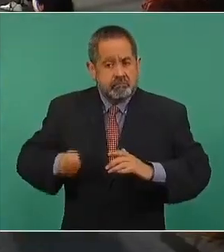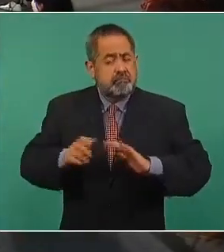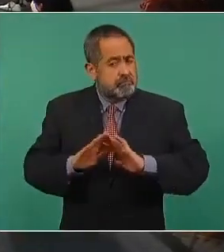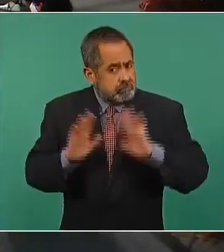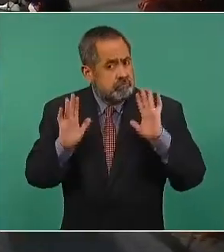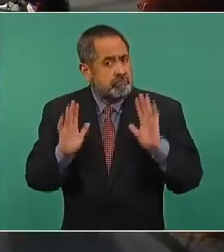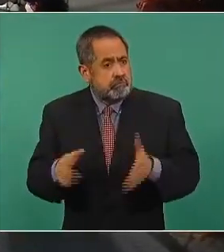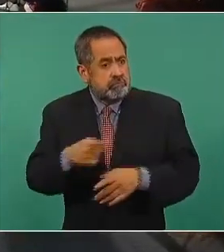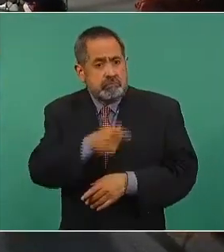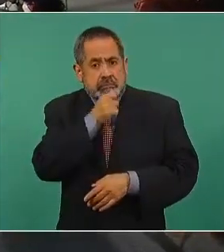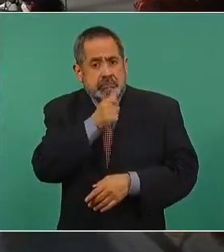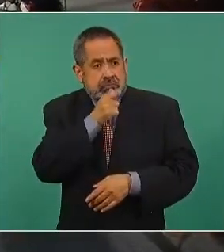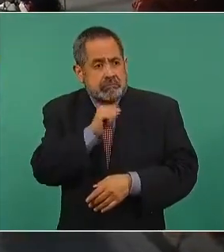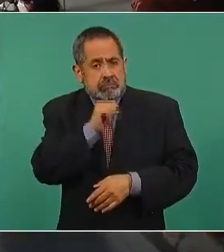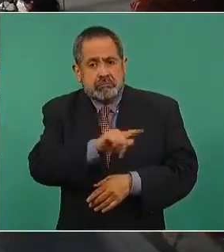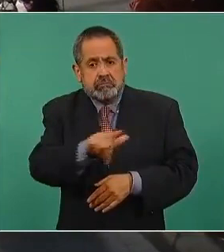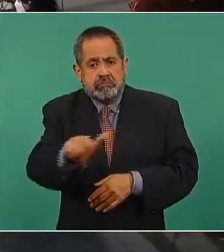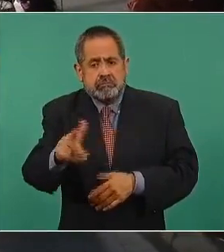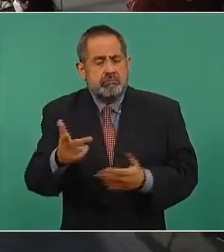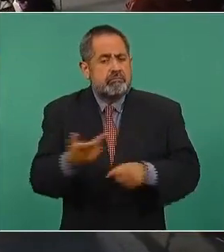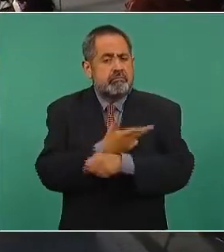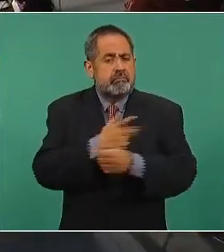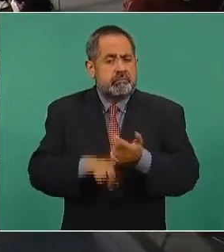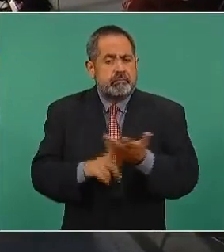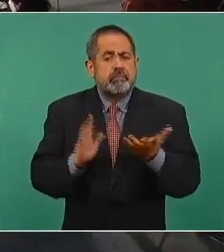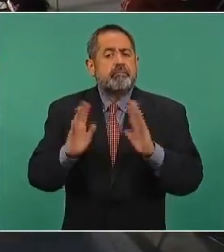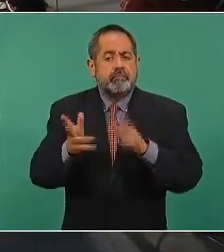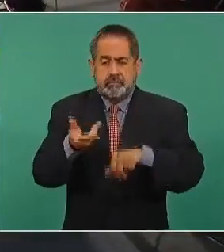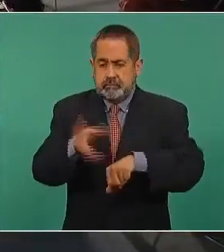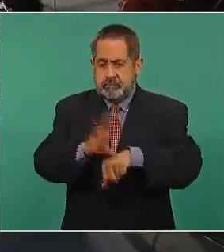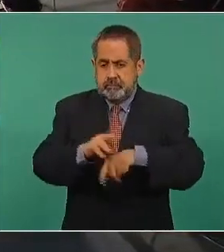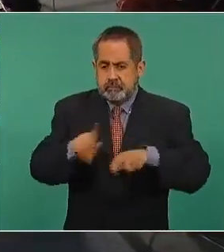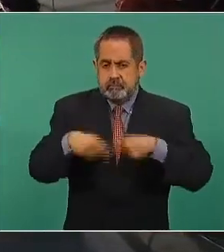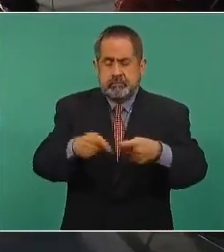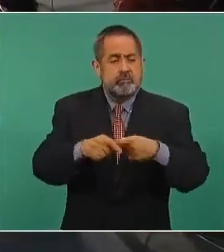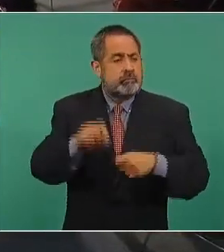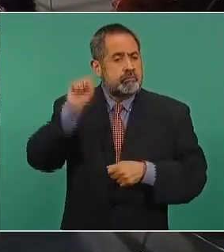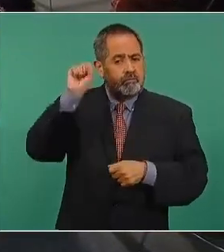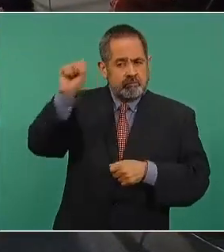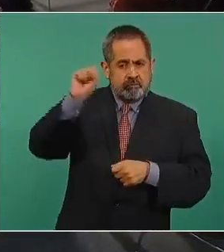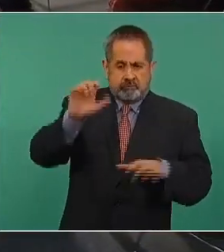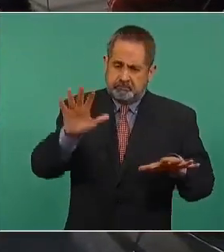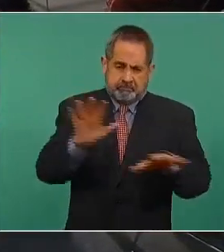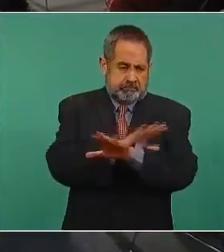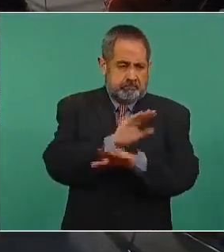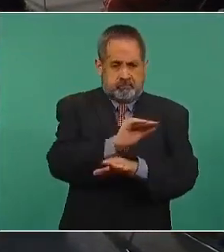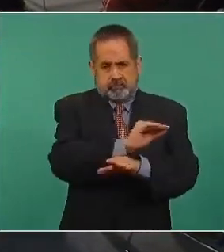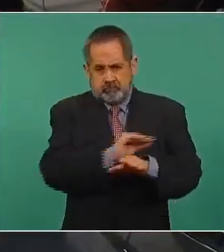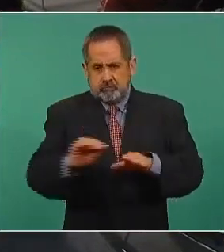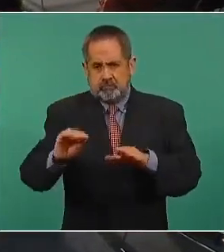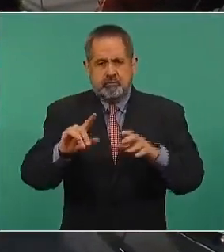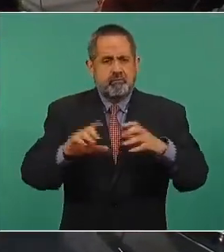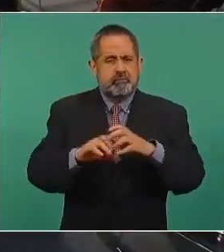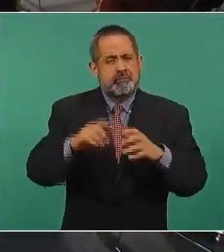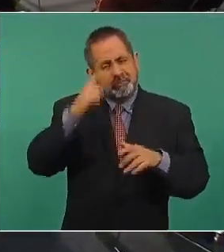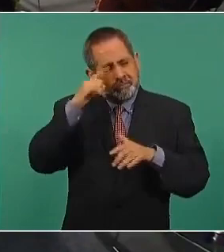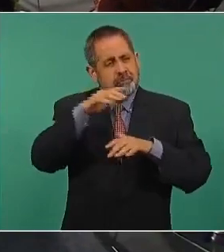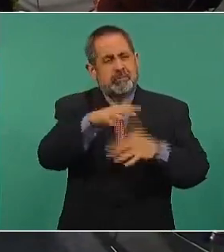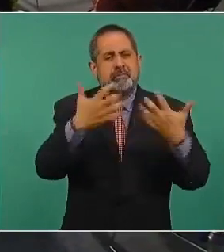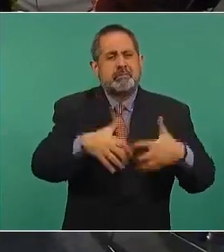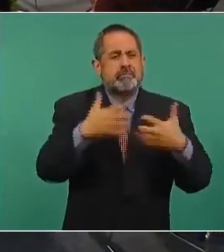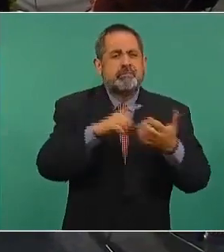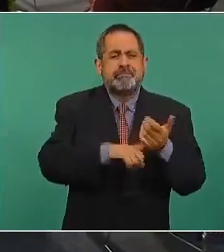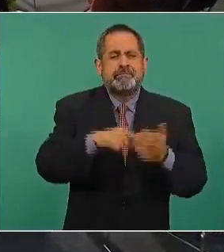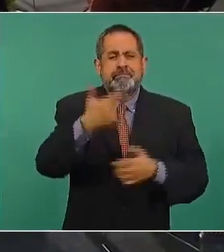negado hasta ahorita ya dar la autorización para que cambie el sindicato de la armadora de General Motors en